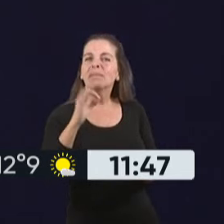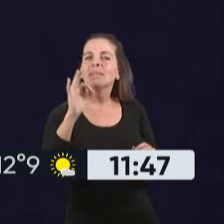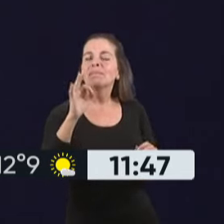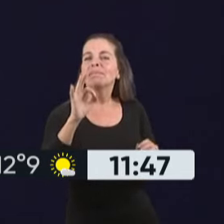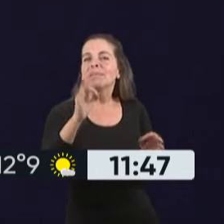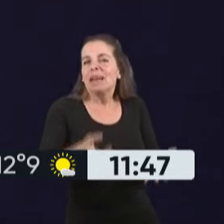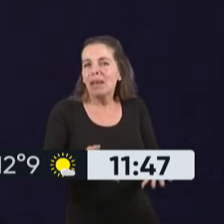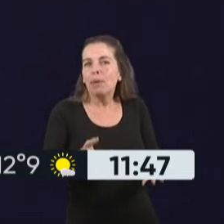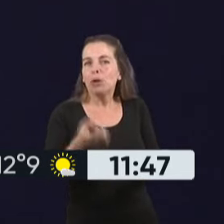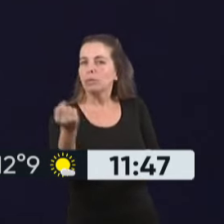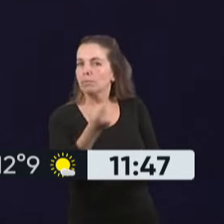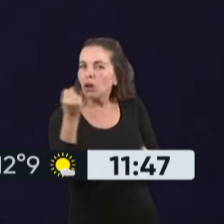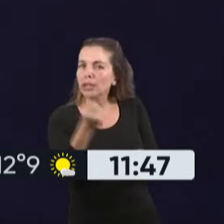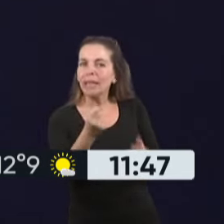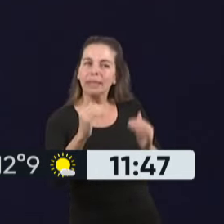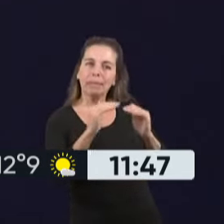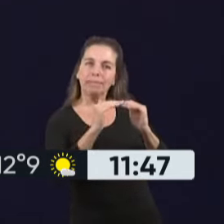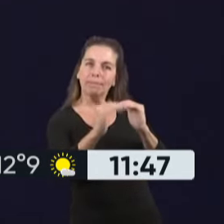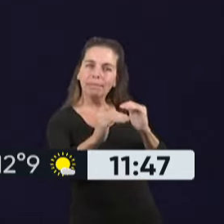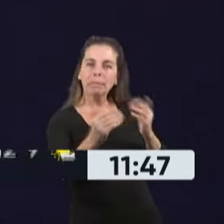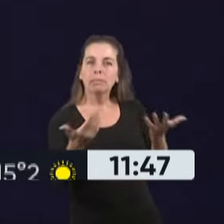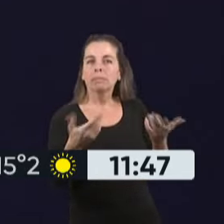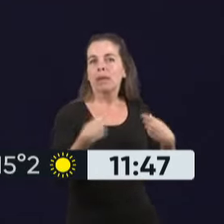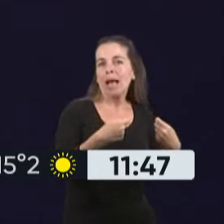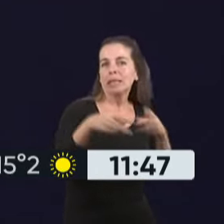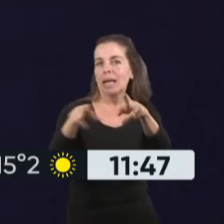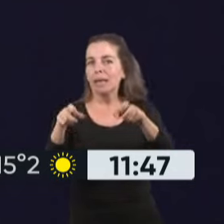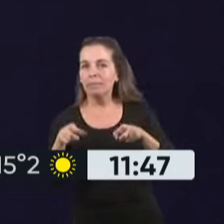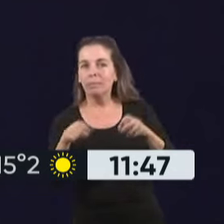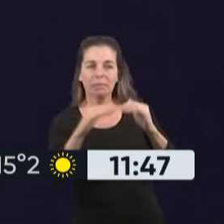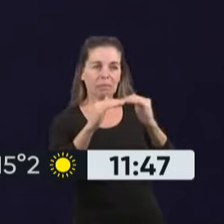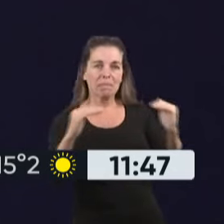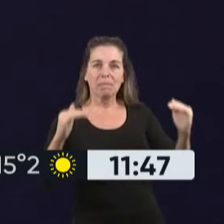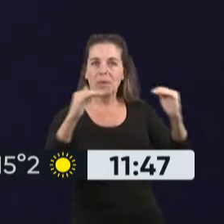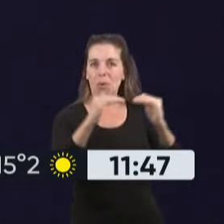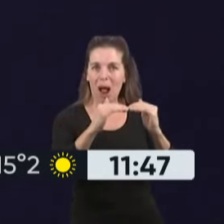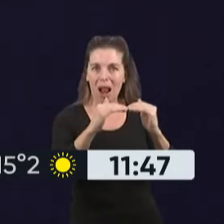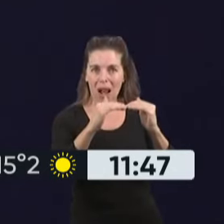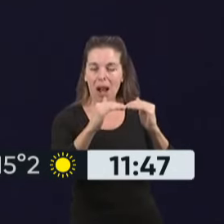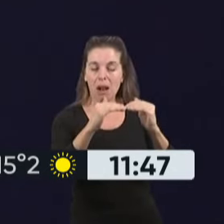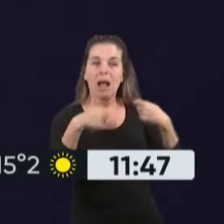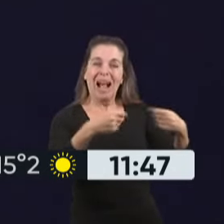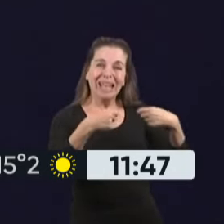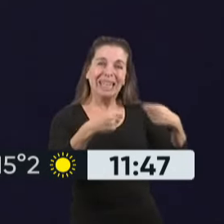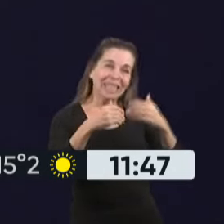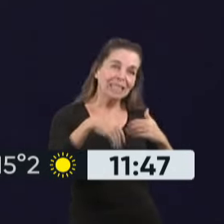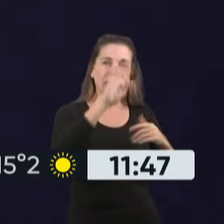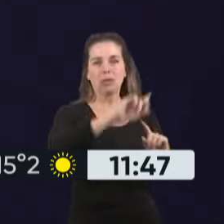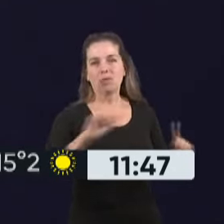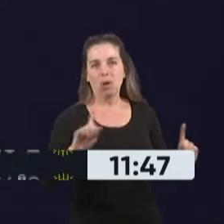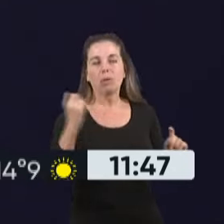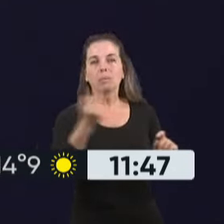se tienen que sostener de manera equilibrada. No vamos a gastar más de lo que tenemos. Nuestro objetivo es reducir impuestos,